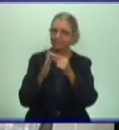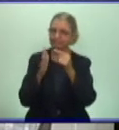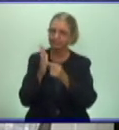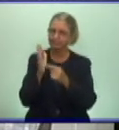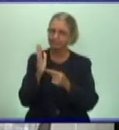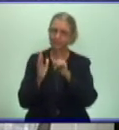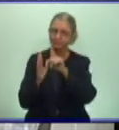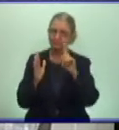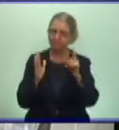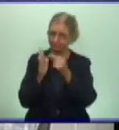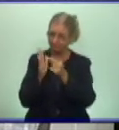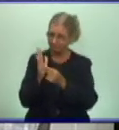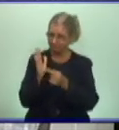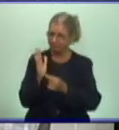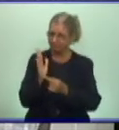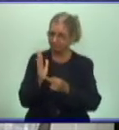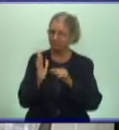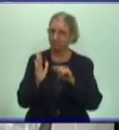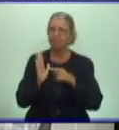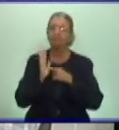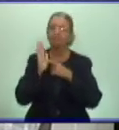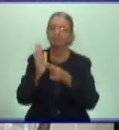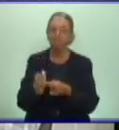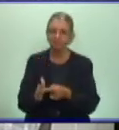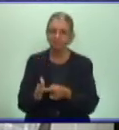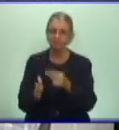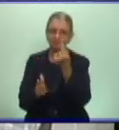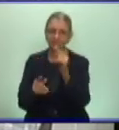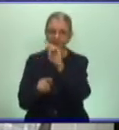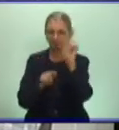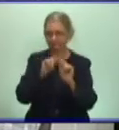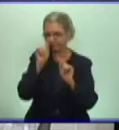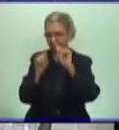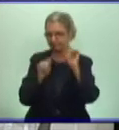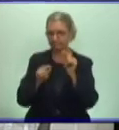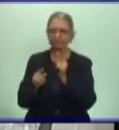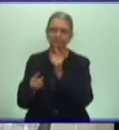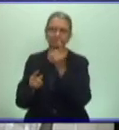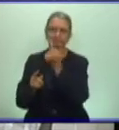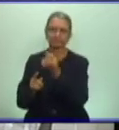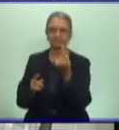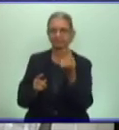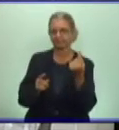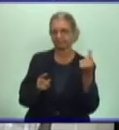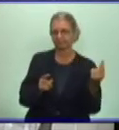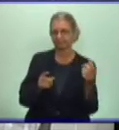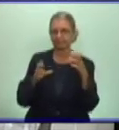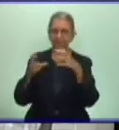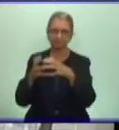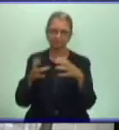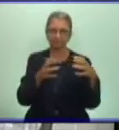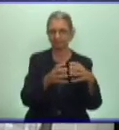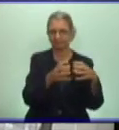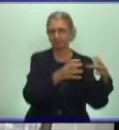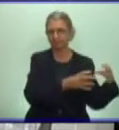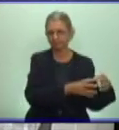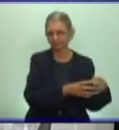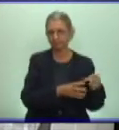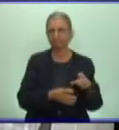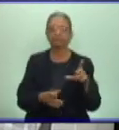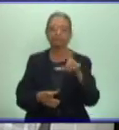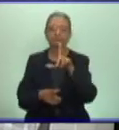aspectos, también habíamos sugerido una pregunta por cada región. Es decir, que se mantiene también la pregunta por cada región. Reitero, el lunes